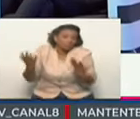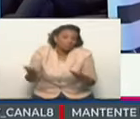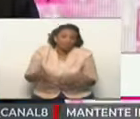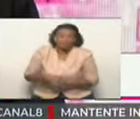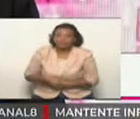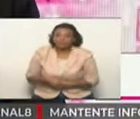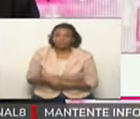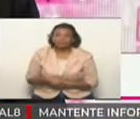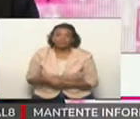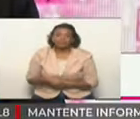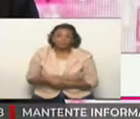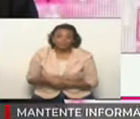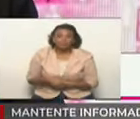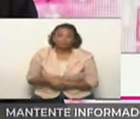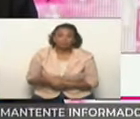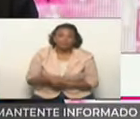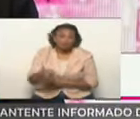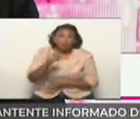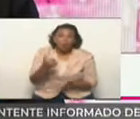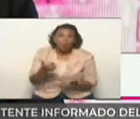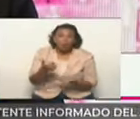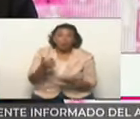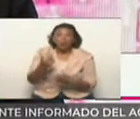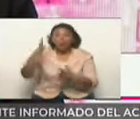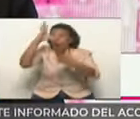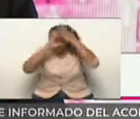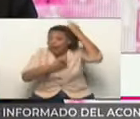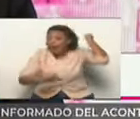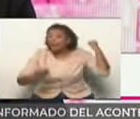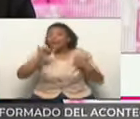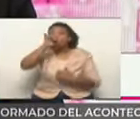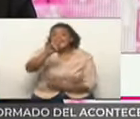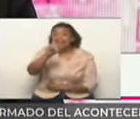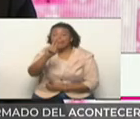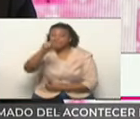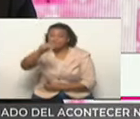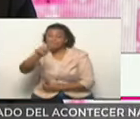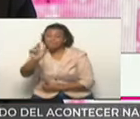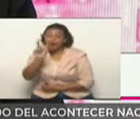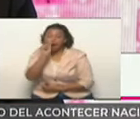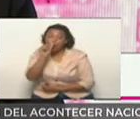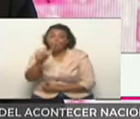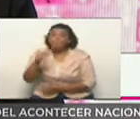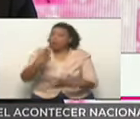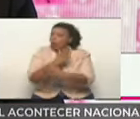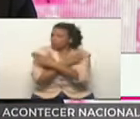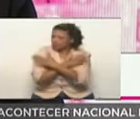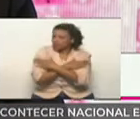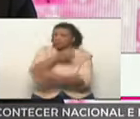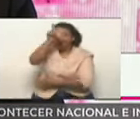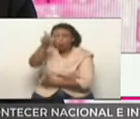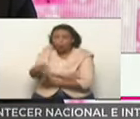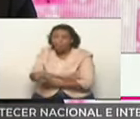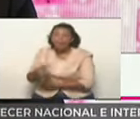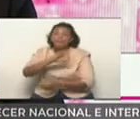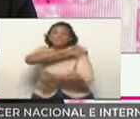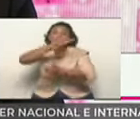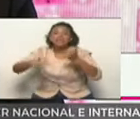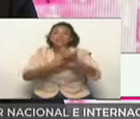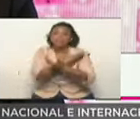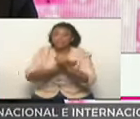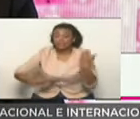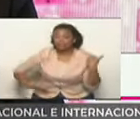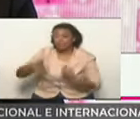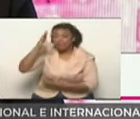Mira, esto se pone bueno. ¿Sí? Nuestro canciller Iván Gil, que hizo un gran trabajo, lo felicito públicamente. Nuestra vicepresidenta